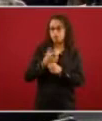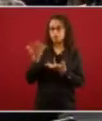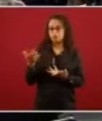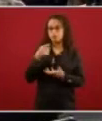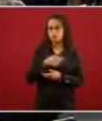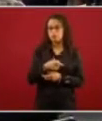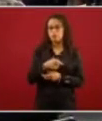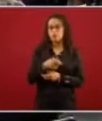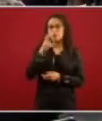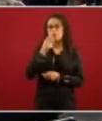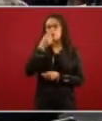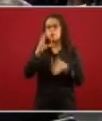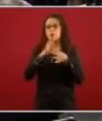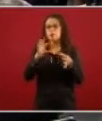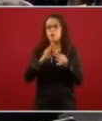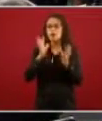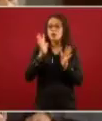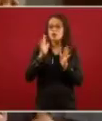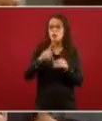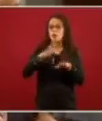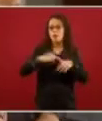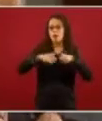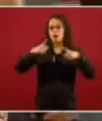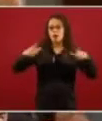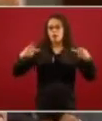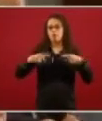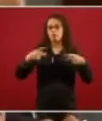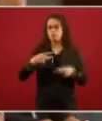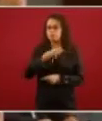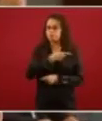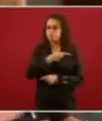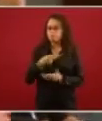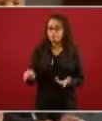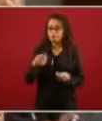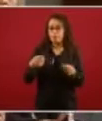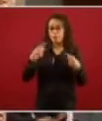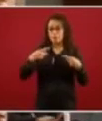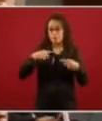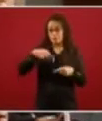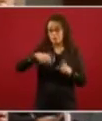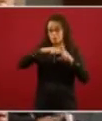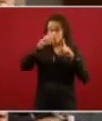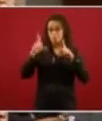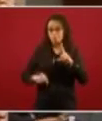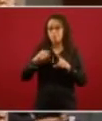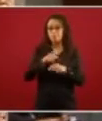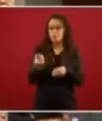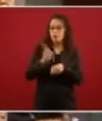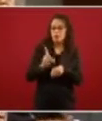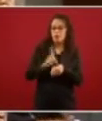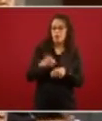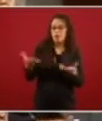la pobreza, que hoy, desgraciadamente, esos mexicanos que van al día, pues van a padecer los estragos del coronavirus.